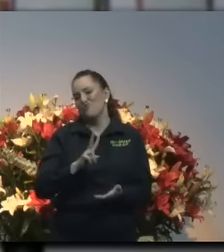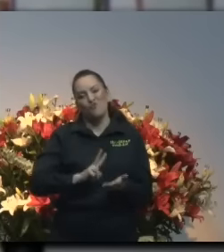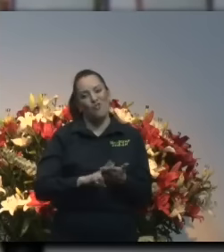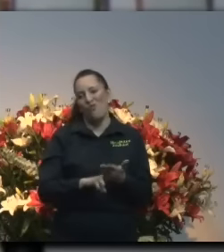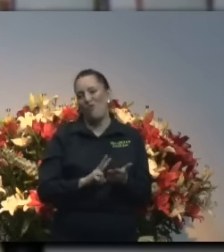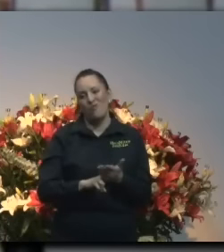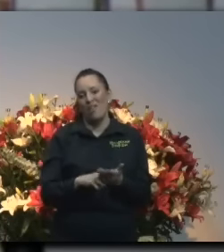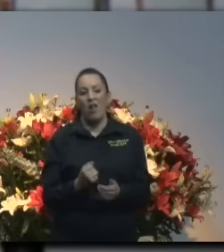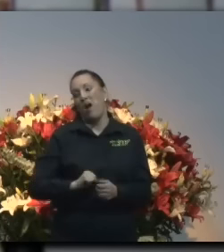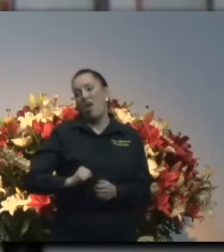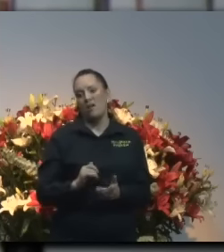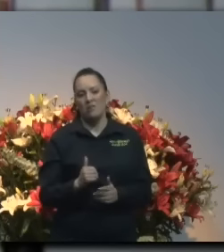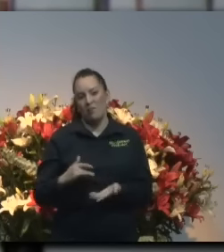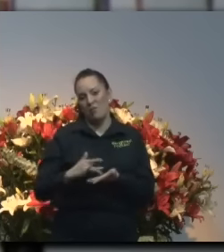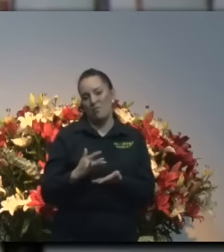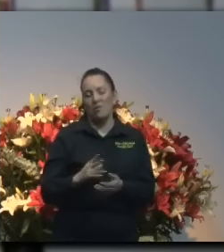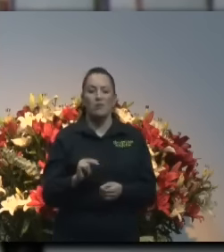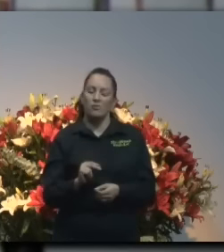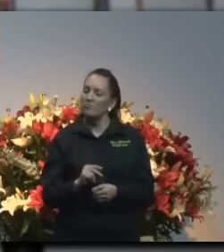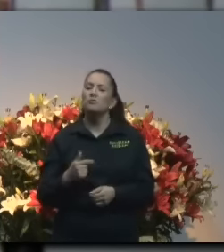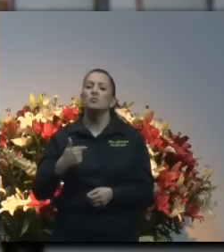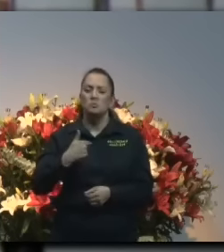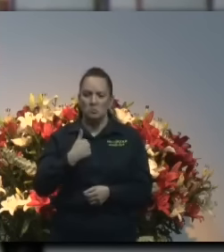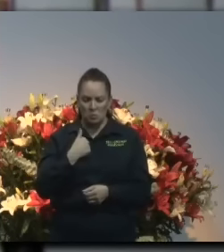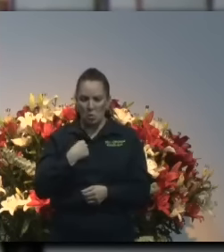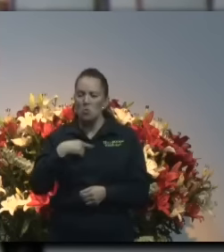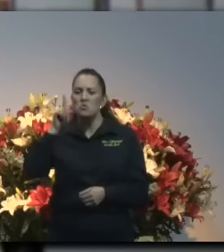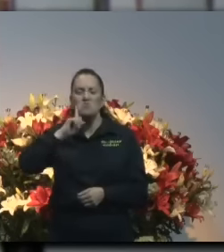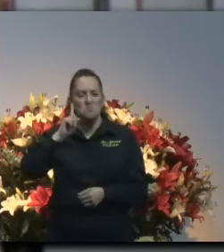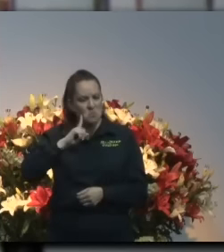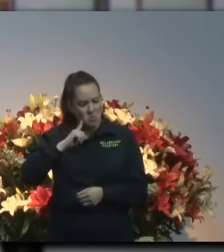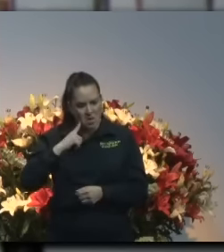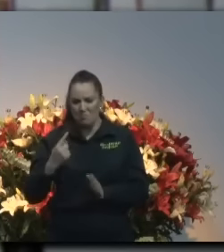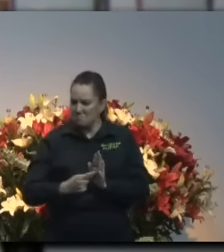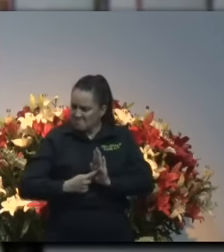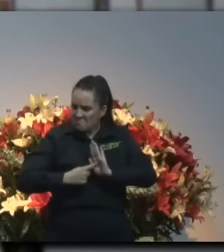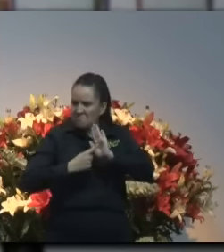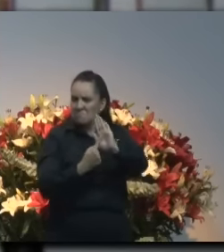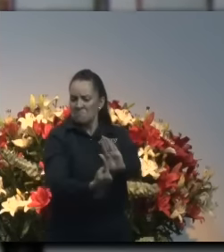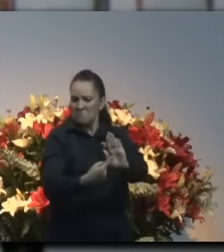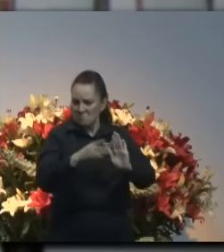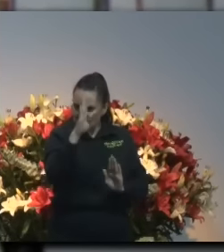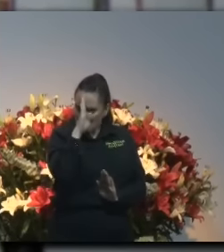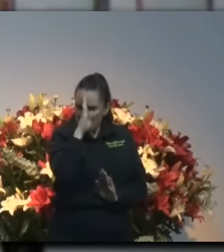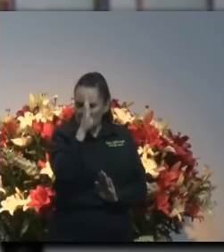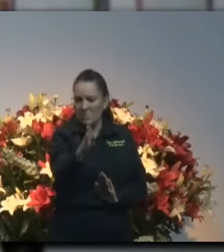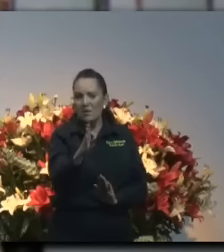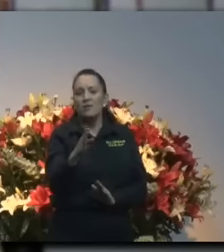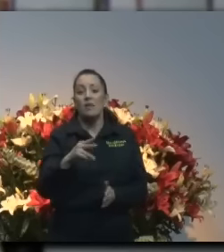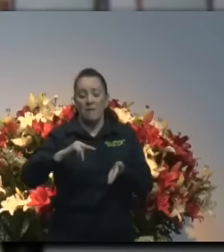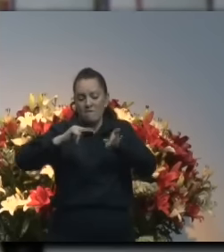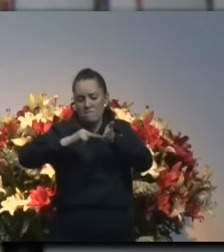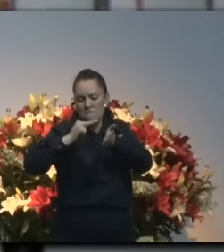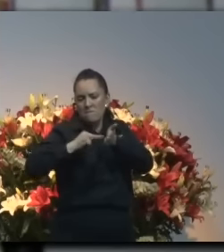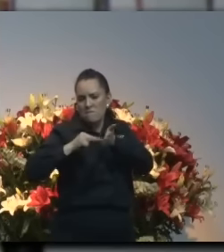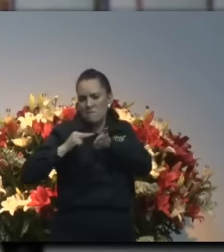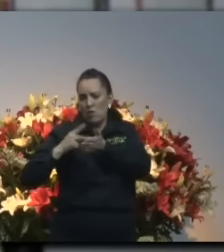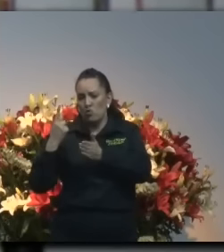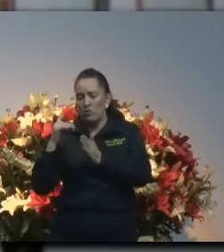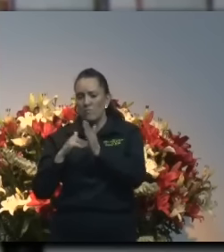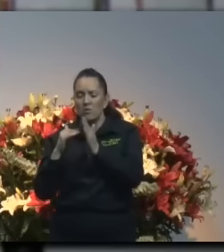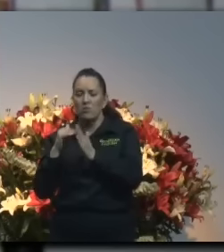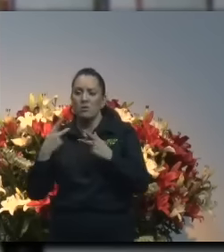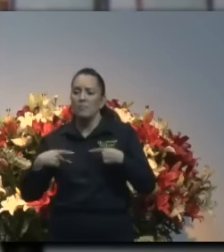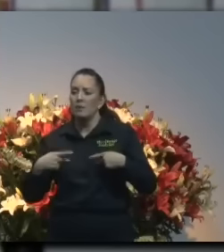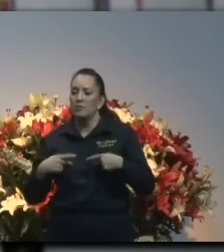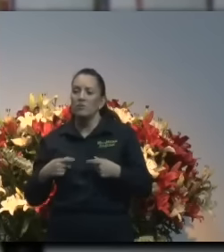en mí van a tener una mujer clara, transparente, una mujer directa, que llegó aquí por 1,000,000 de firmas. Quizá alguno de ustedes firmó por mí, no